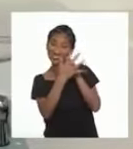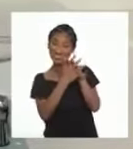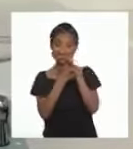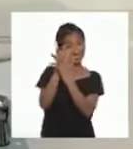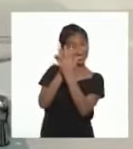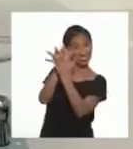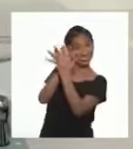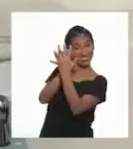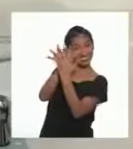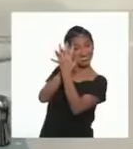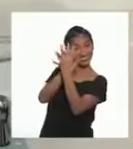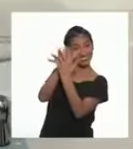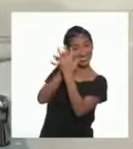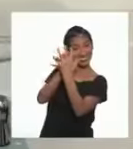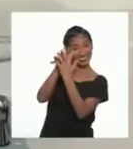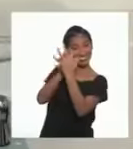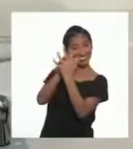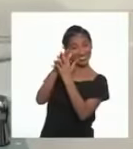y frotamos.